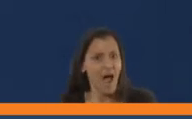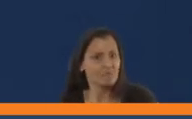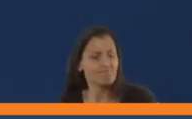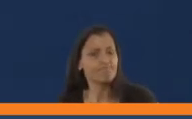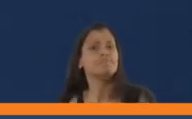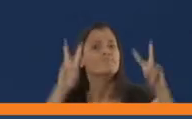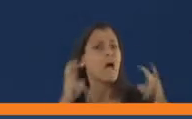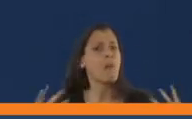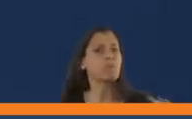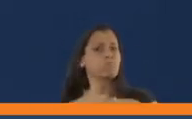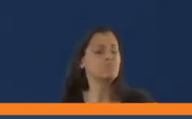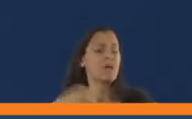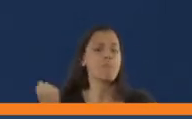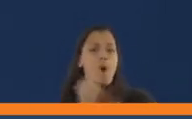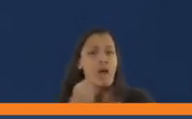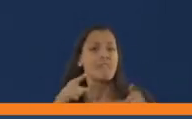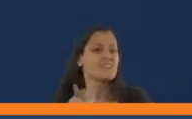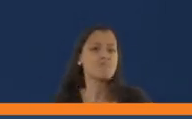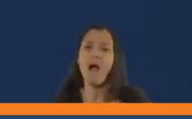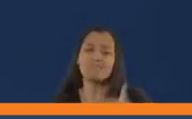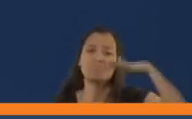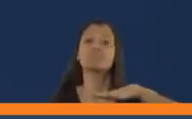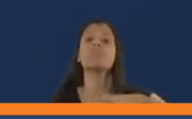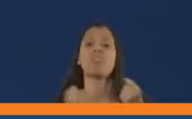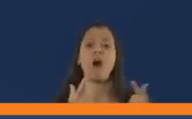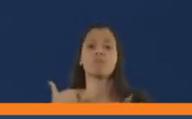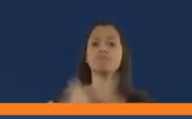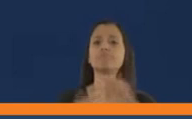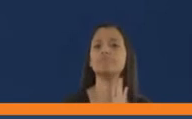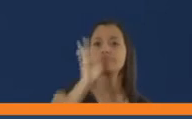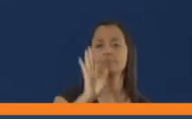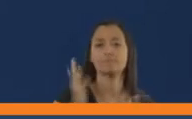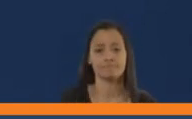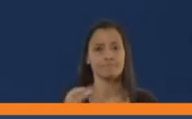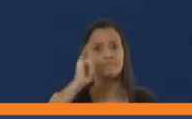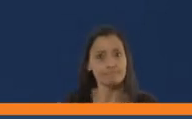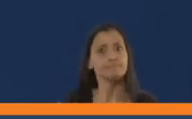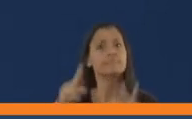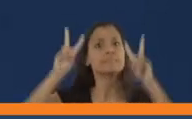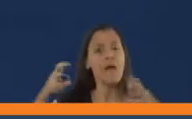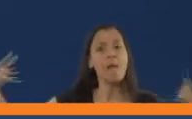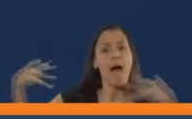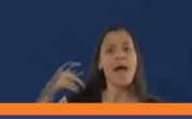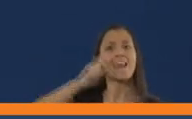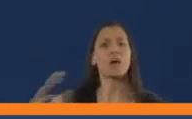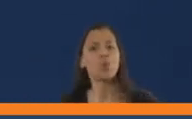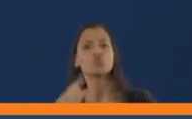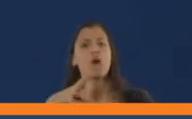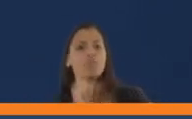integración como una condición básica para el desarrollo la invasión de rusia sobre ucrania